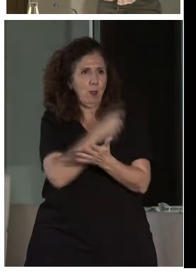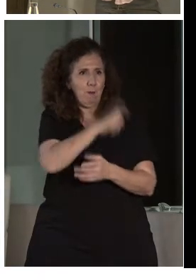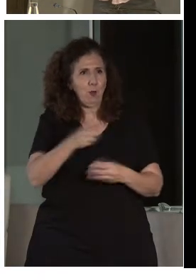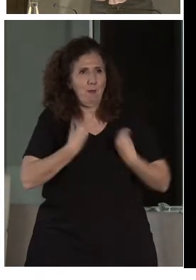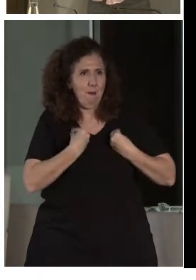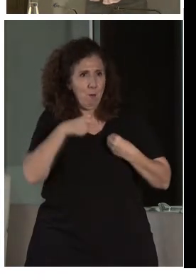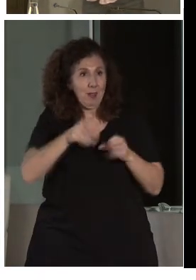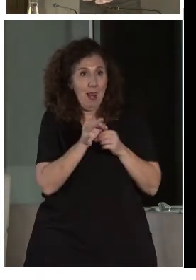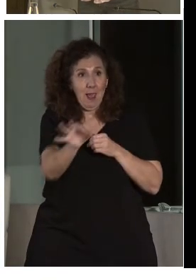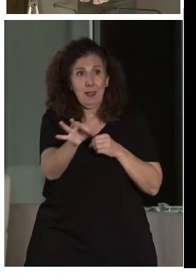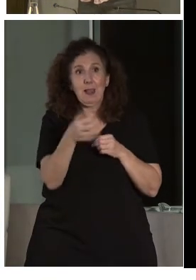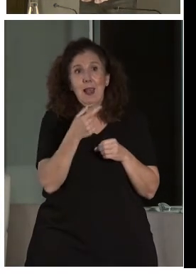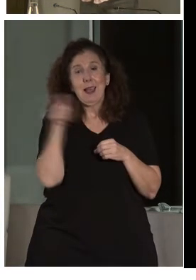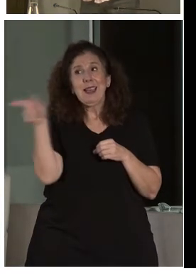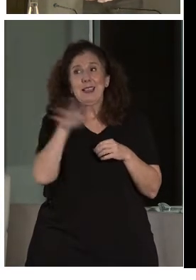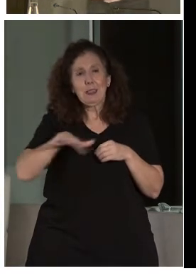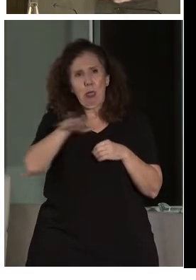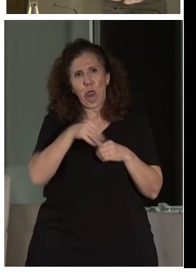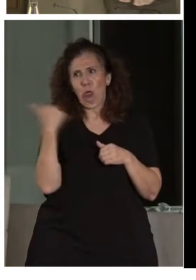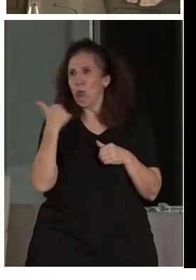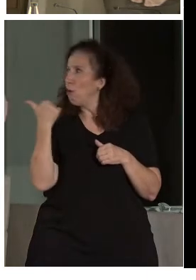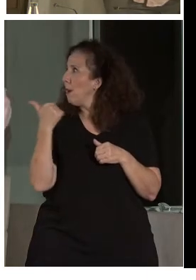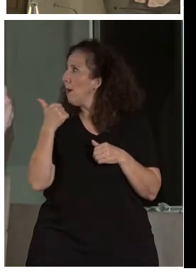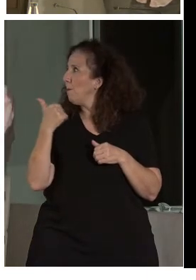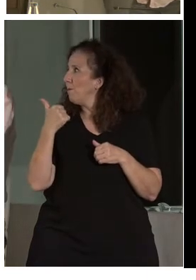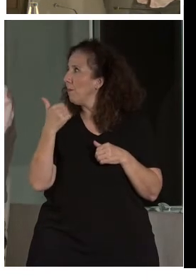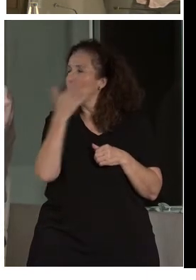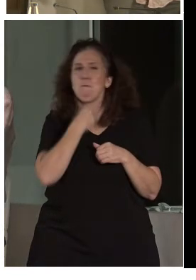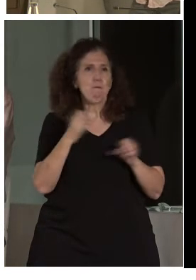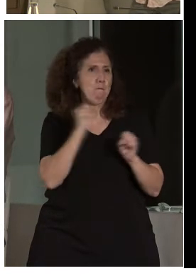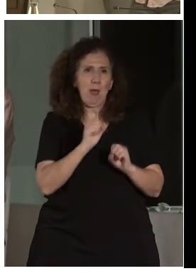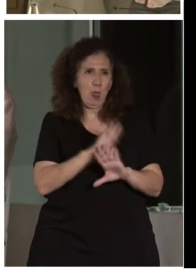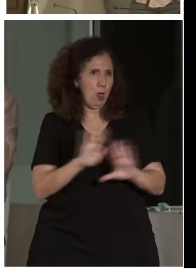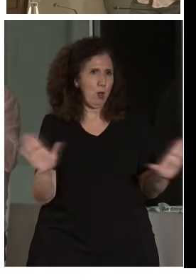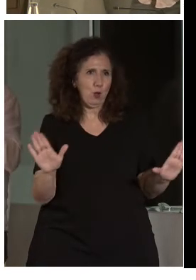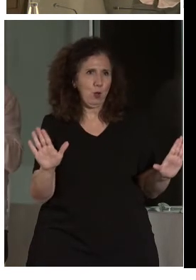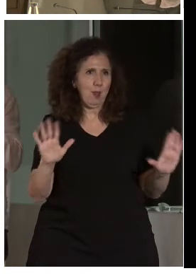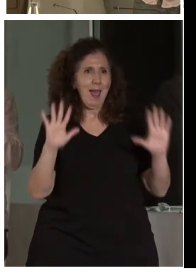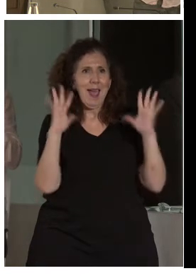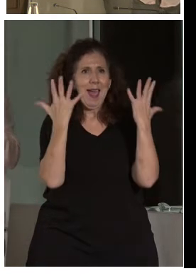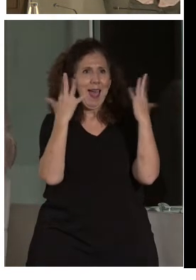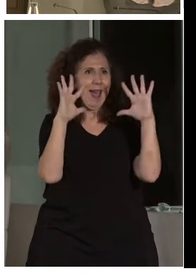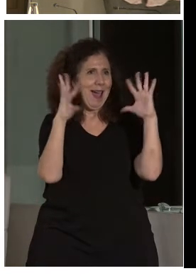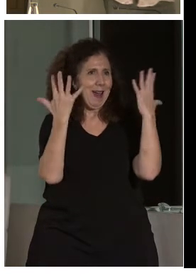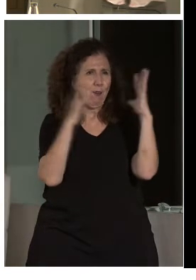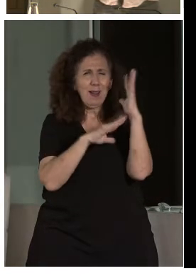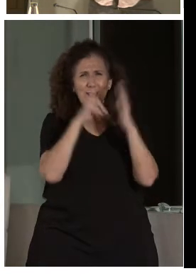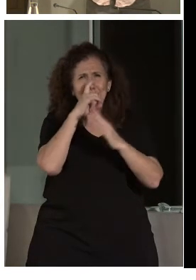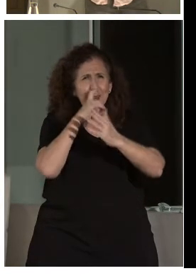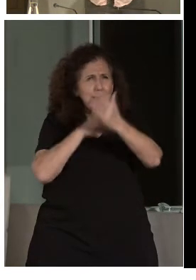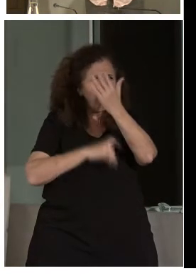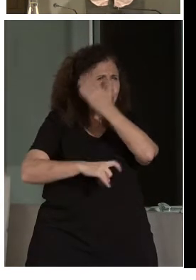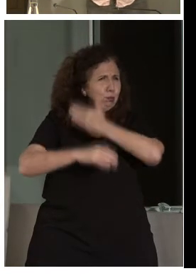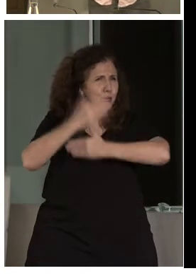tipo de seres vivos alucinantes, ¿no? Árboles muy, muy viejos, es un bosque